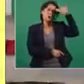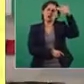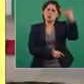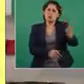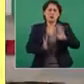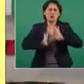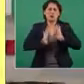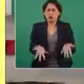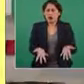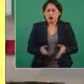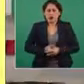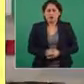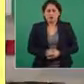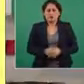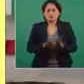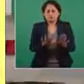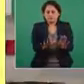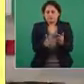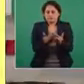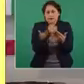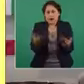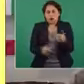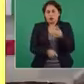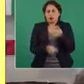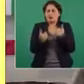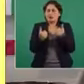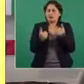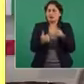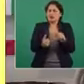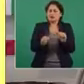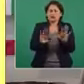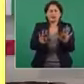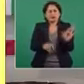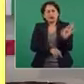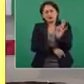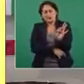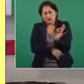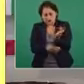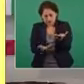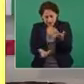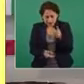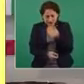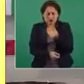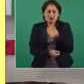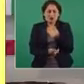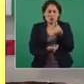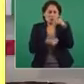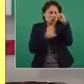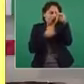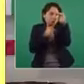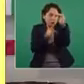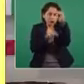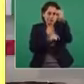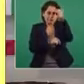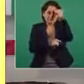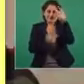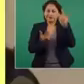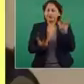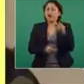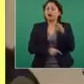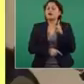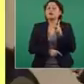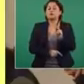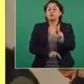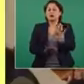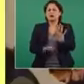No llego a entender, a lo mejor es que soy demasiado limitado en ese aspecto, pero no llego a entender,